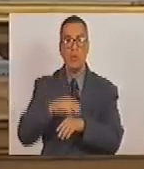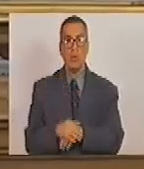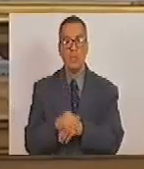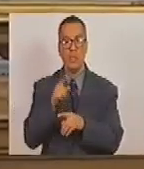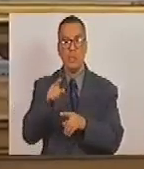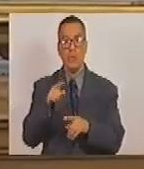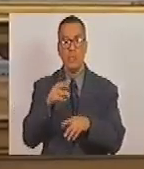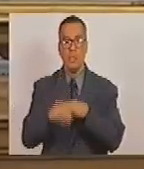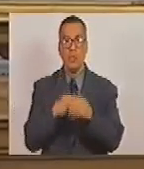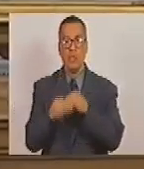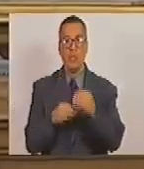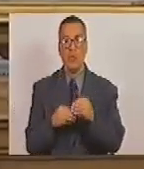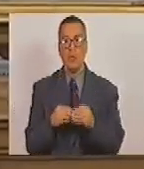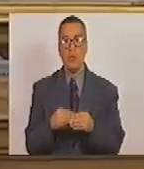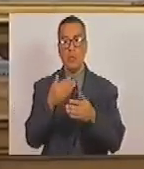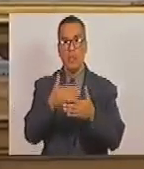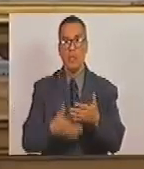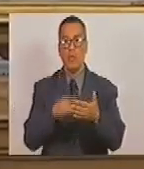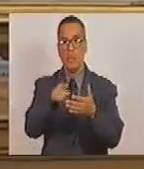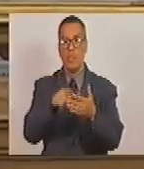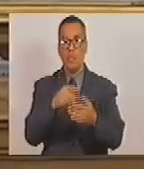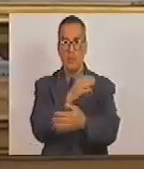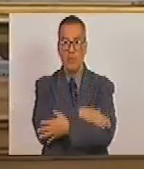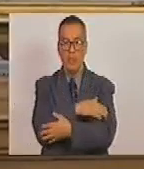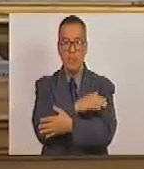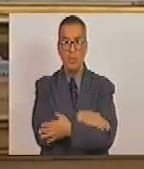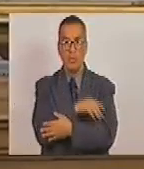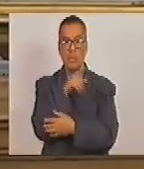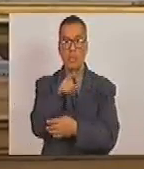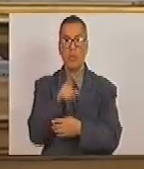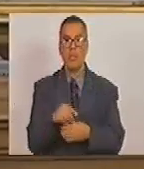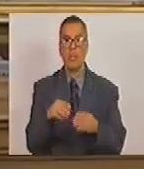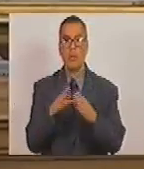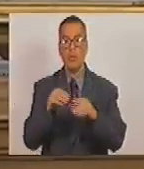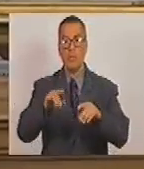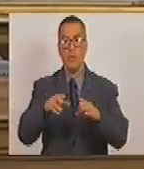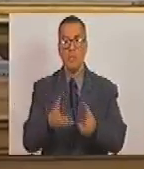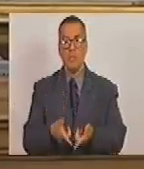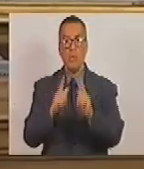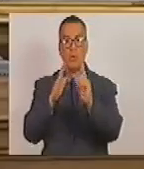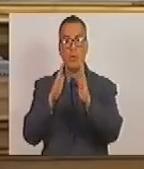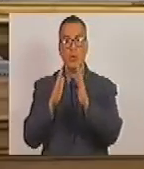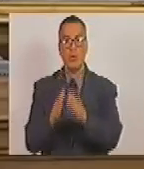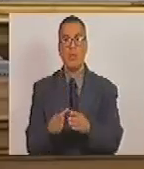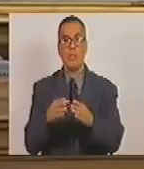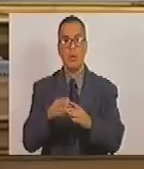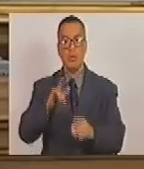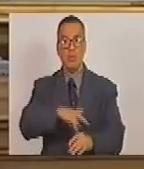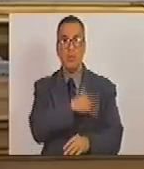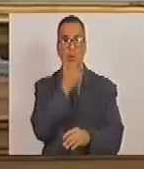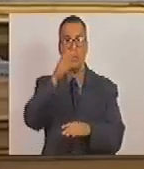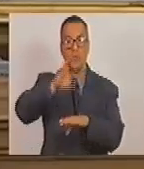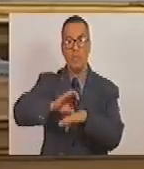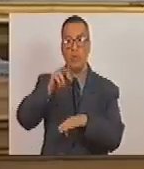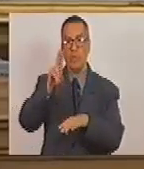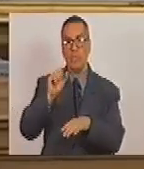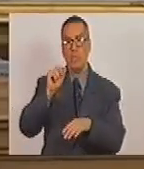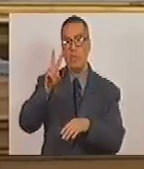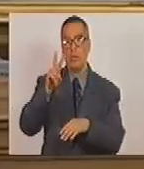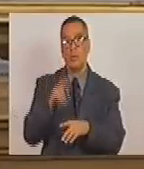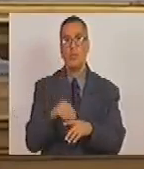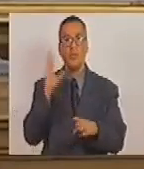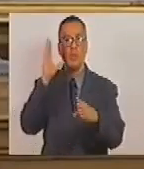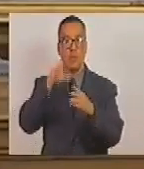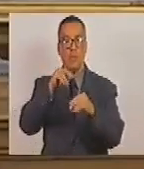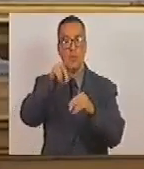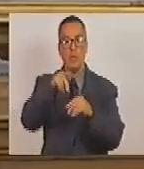que se sirva emitir una misiva de felicitación a las autoridades de la Universidad Central de Venezuela que